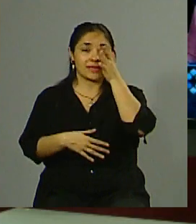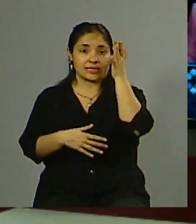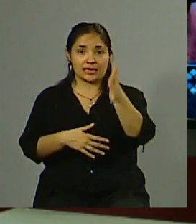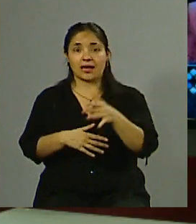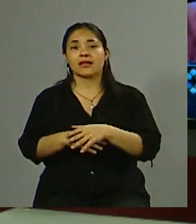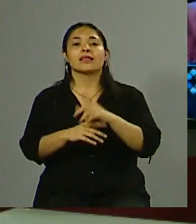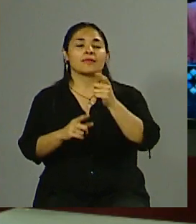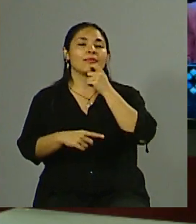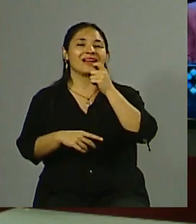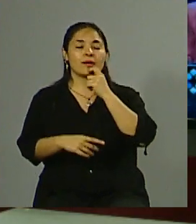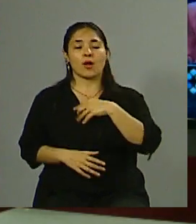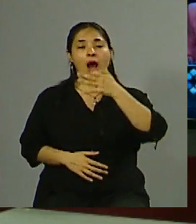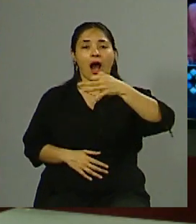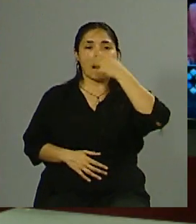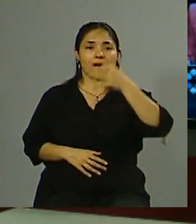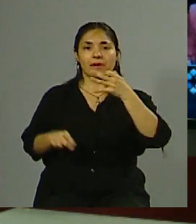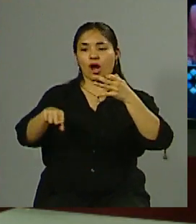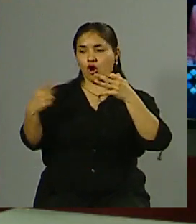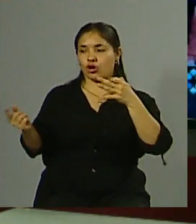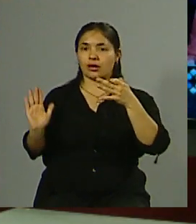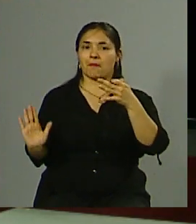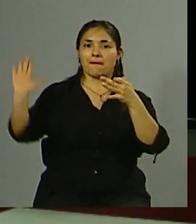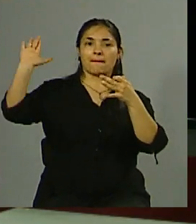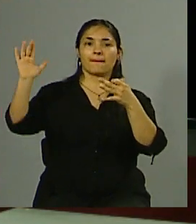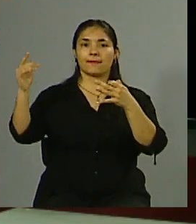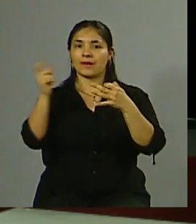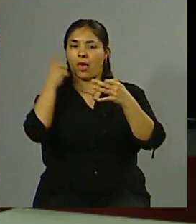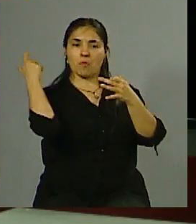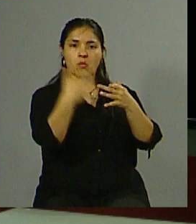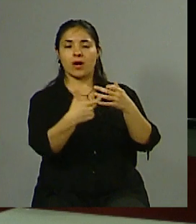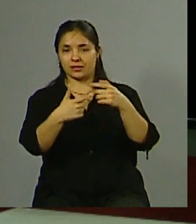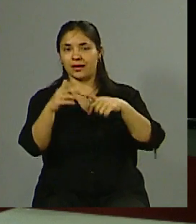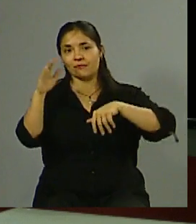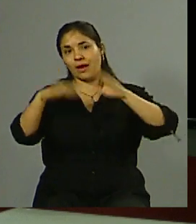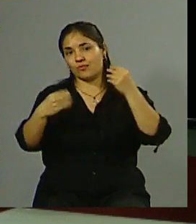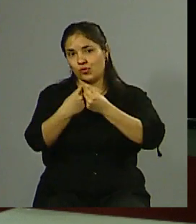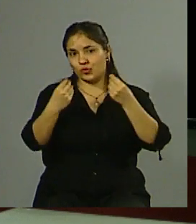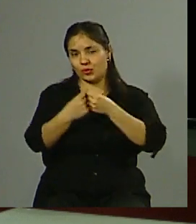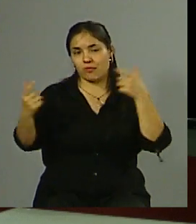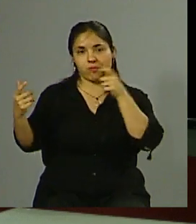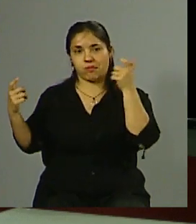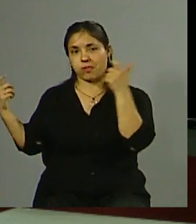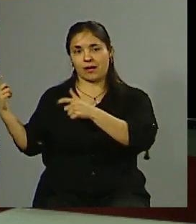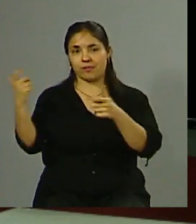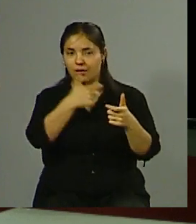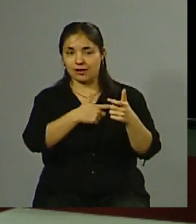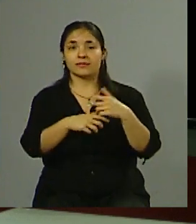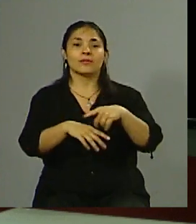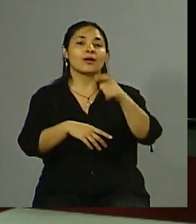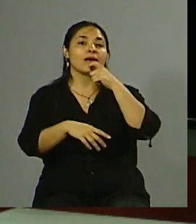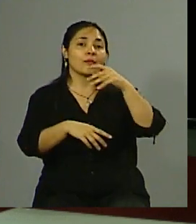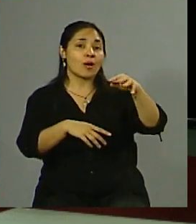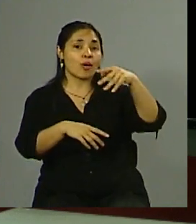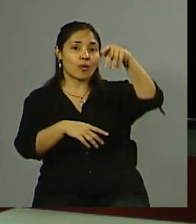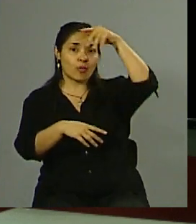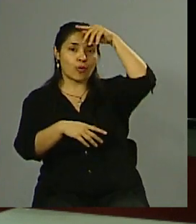del derecho a réplica para de pronto cuestionar a alguien en particular. Que en eso sí hay que decir que, por ejemplo, Bullrich vino un